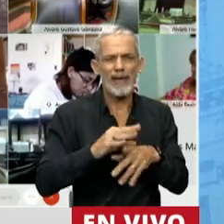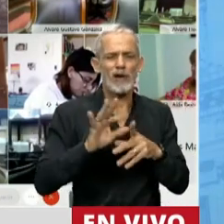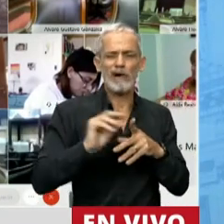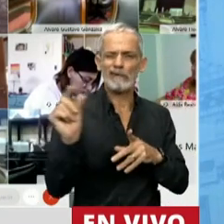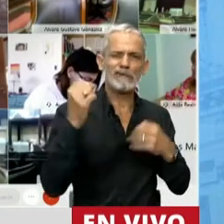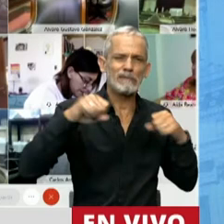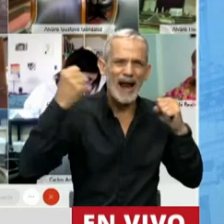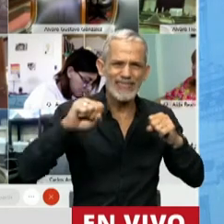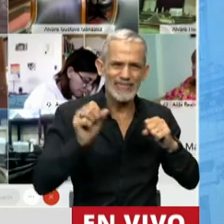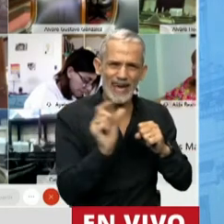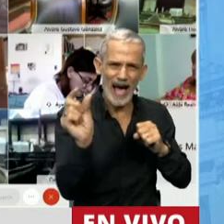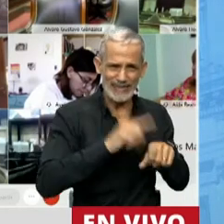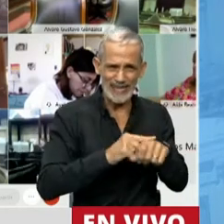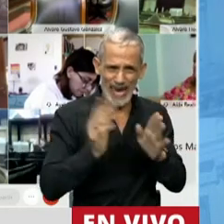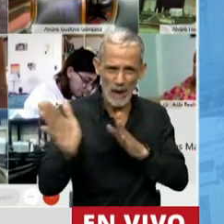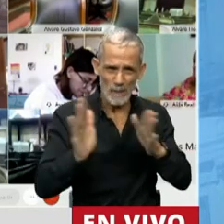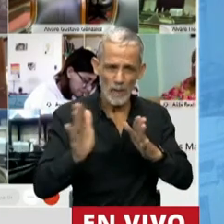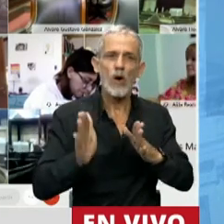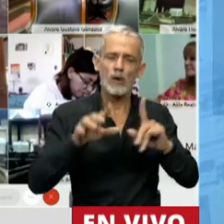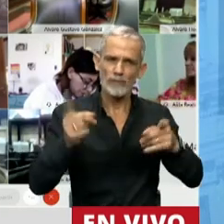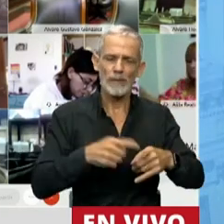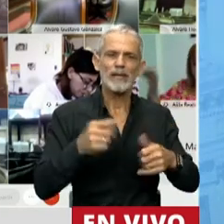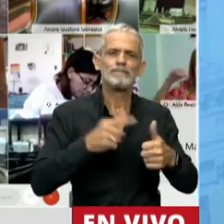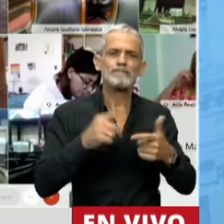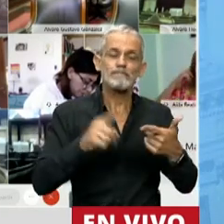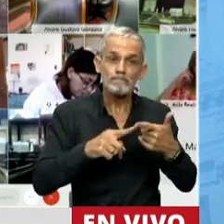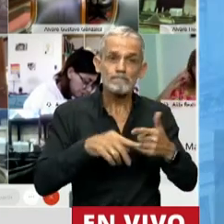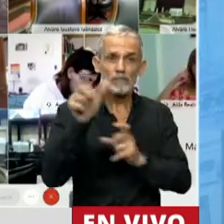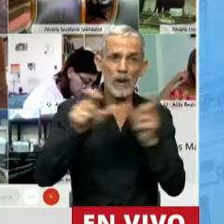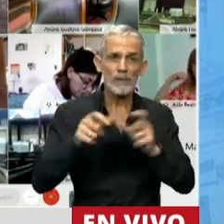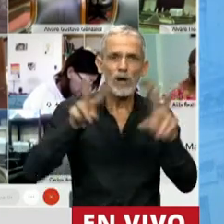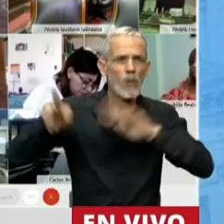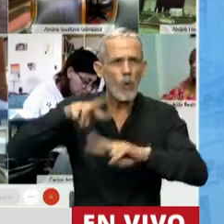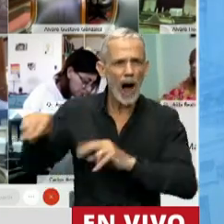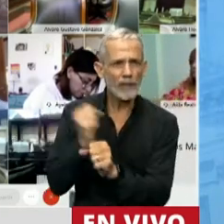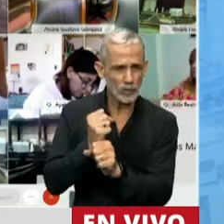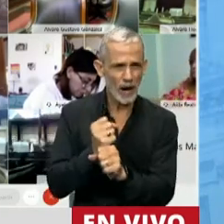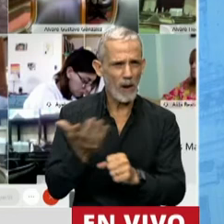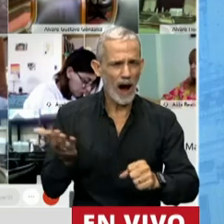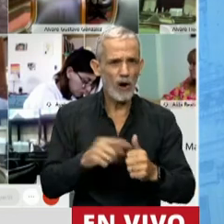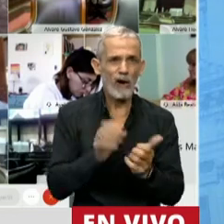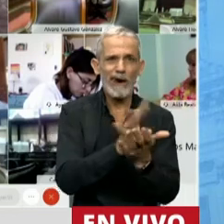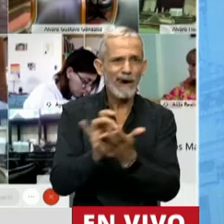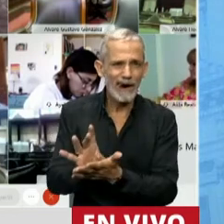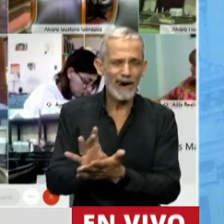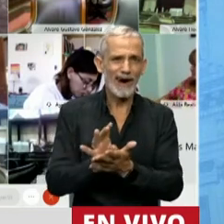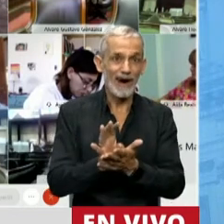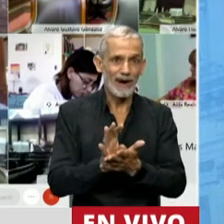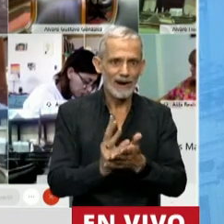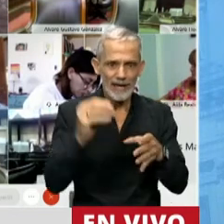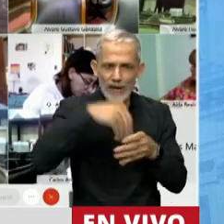de acoso, de maltrato, de violencia. Habla también de aquellas personas que están en la búsqueda de empleo, de las personas que están despedidas. De nuevo,